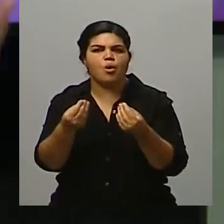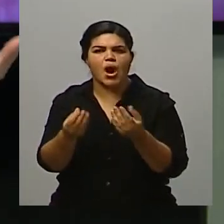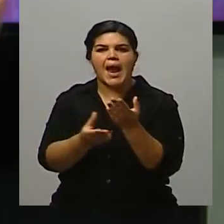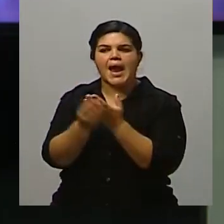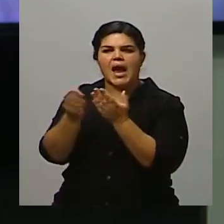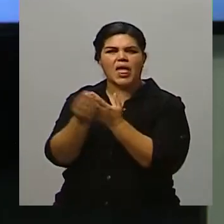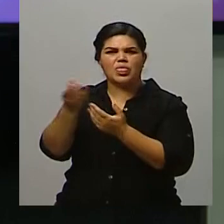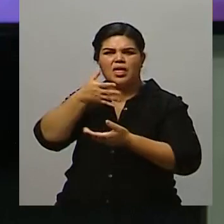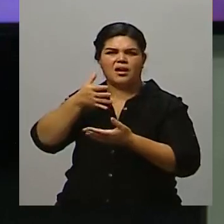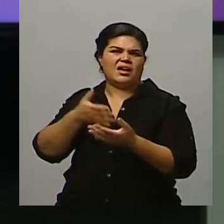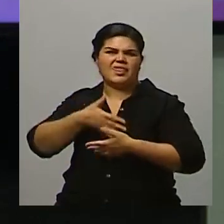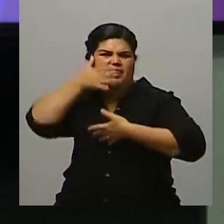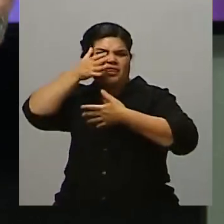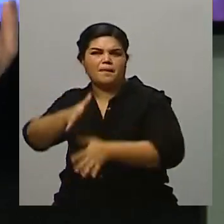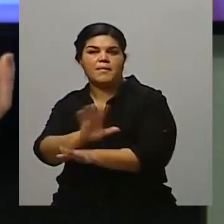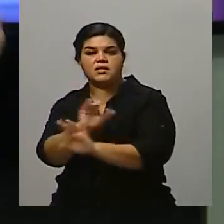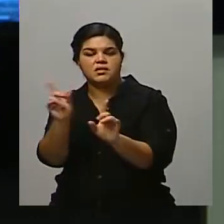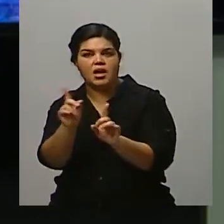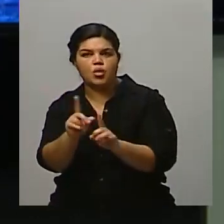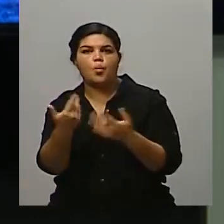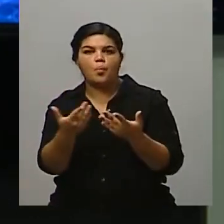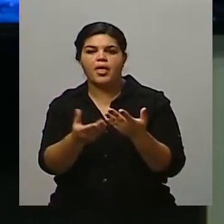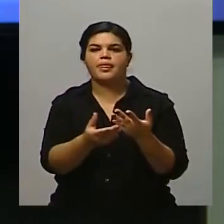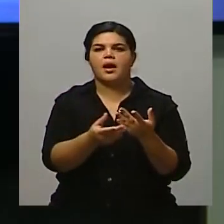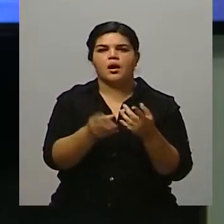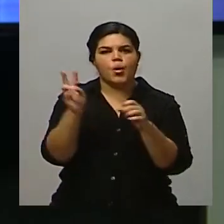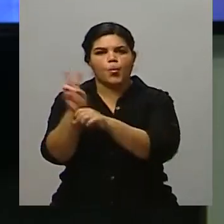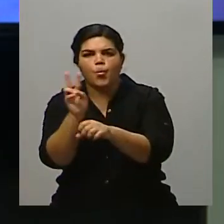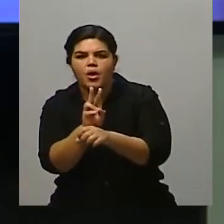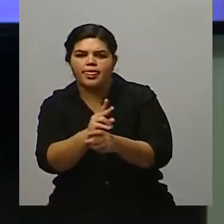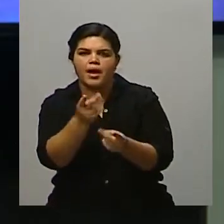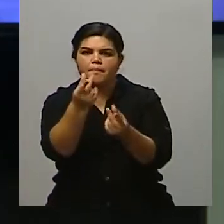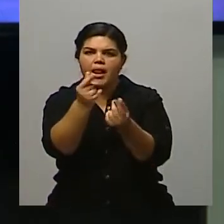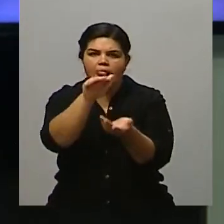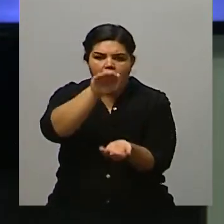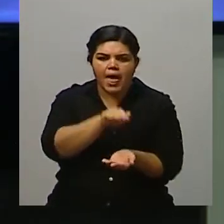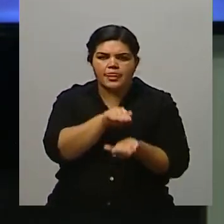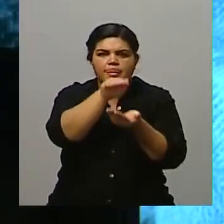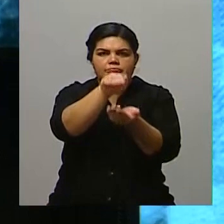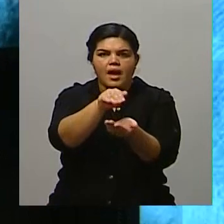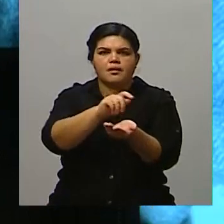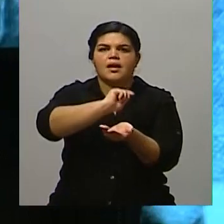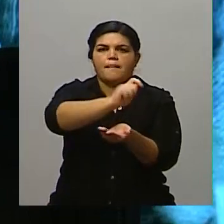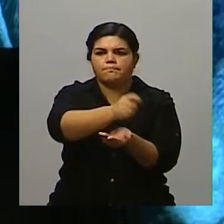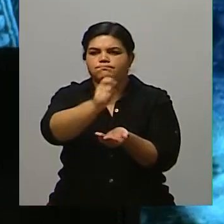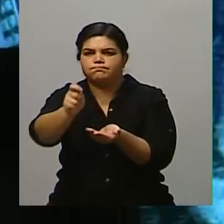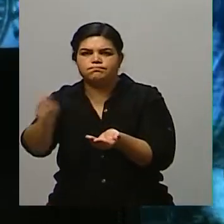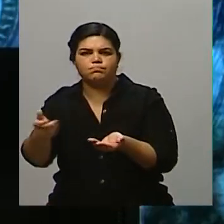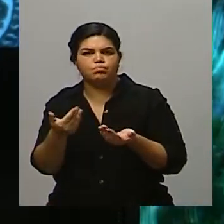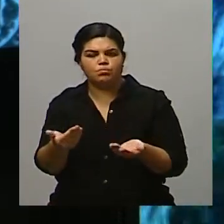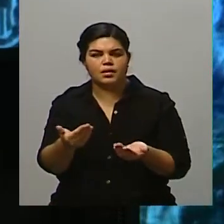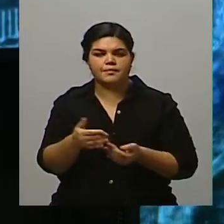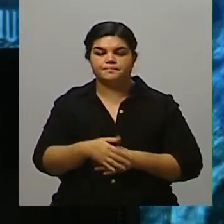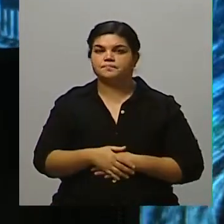medio ambiente. Digo, tampoco se puede dejar de lado ese tema, es otro factor fundamental, ¿no? Es fundamental y de hecho se tiene que valorizar eso en la